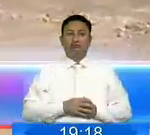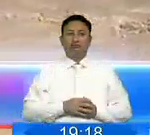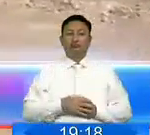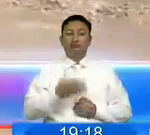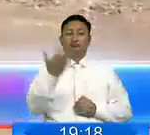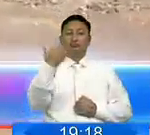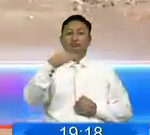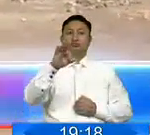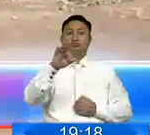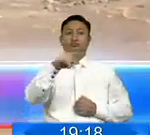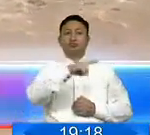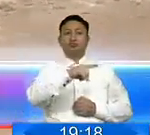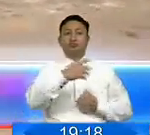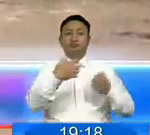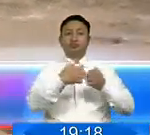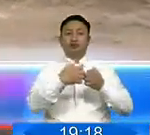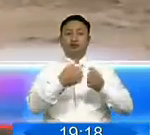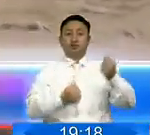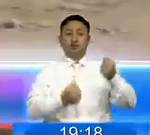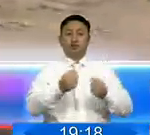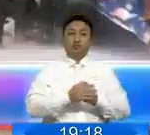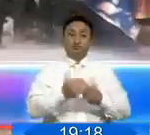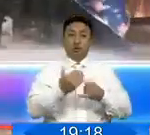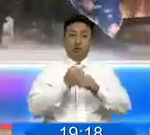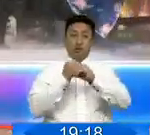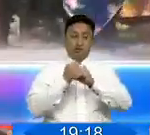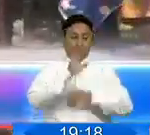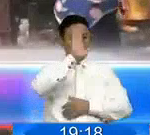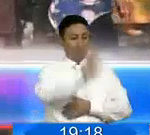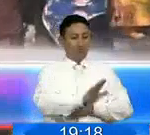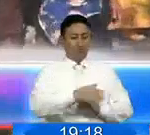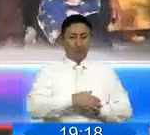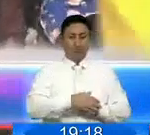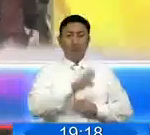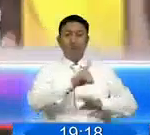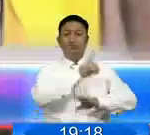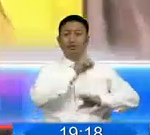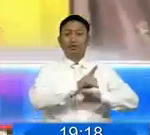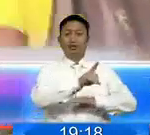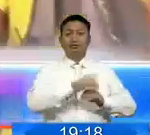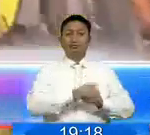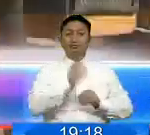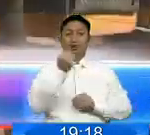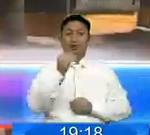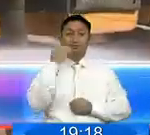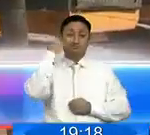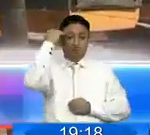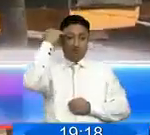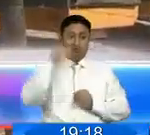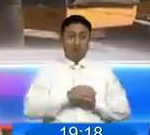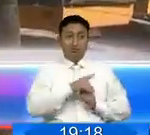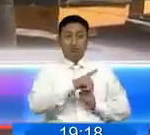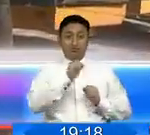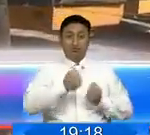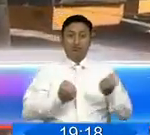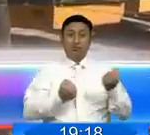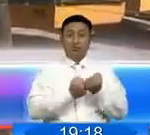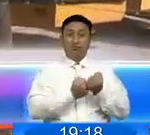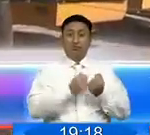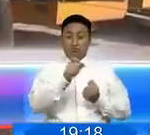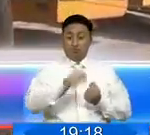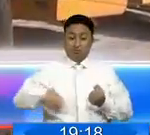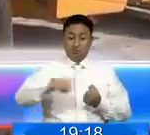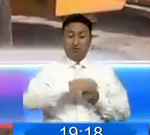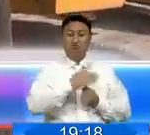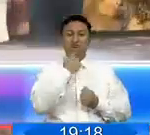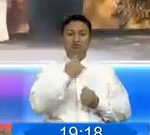19 máquinas pesadas que fueron obligadas a pararse, dirigentes y sus bases, jóvenes y adultos que cuentan con el apoyo de colonos,